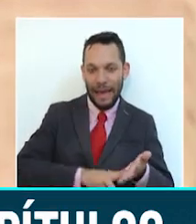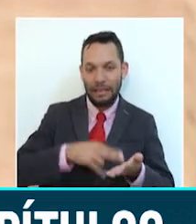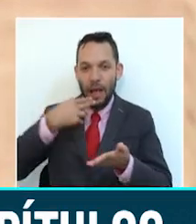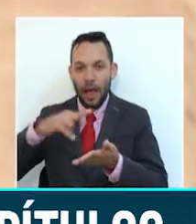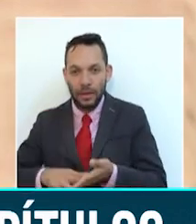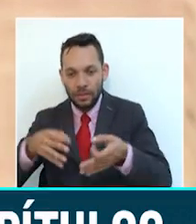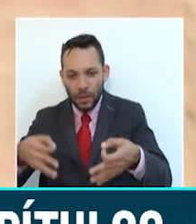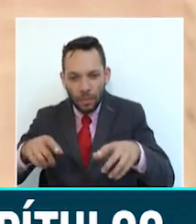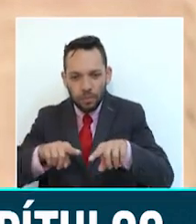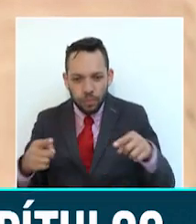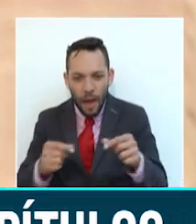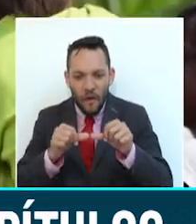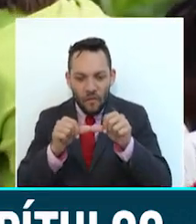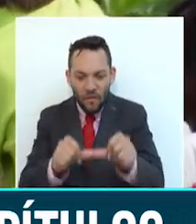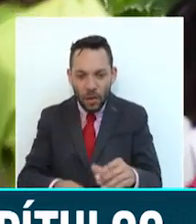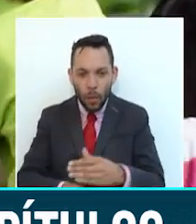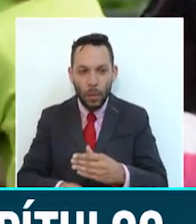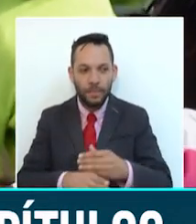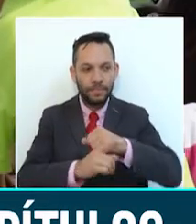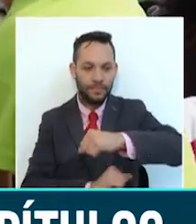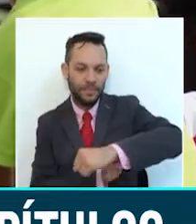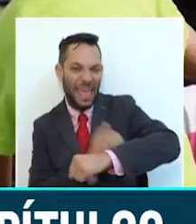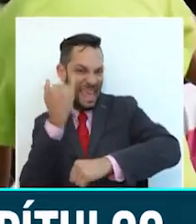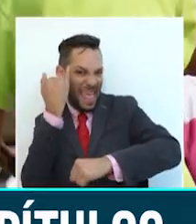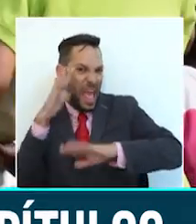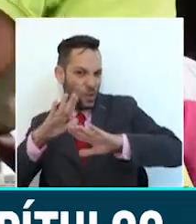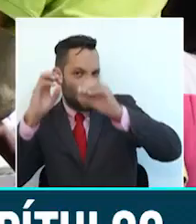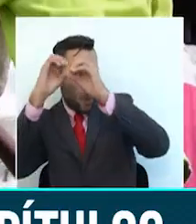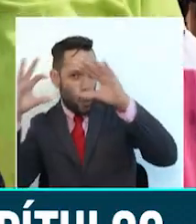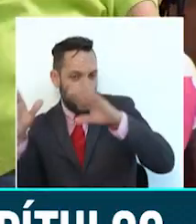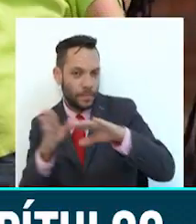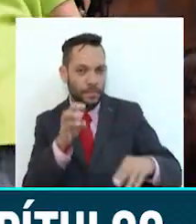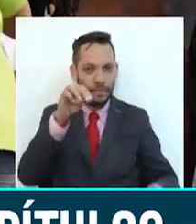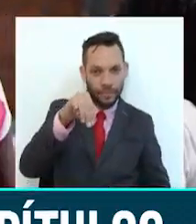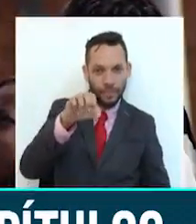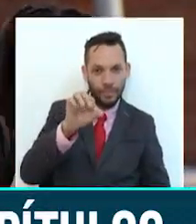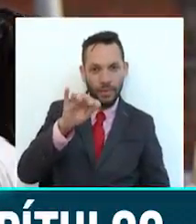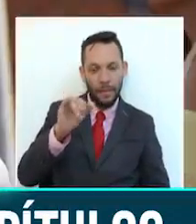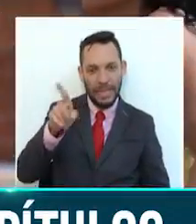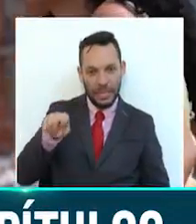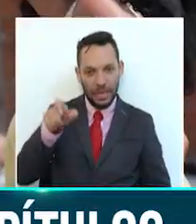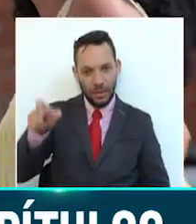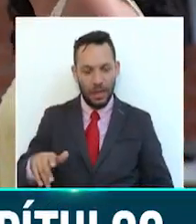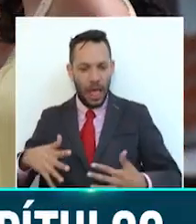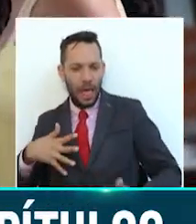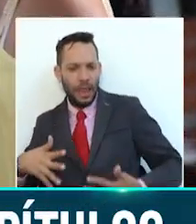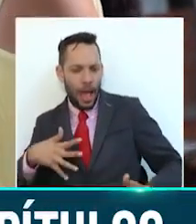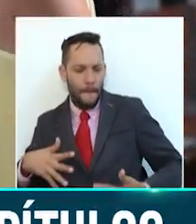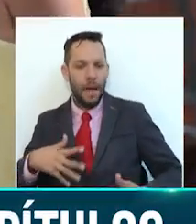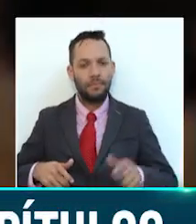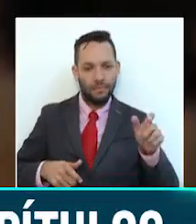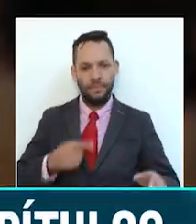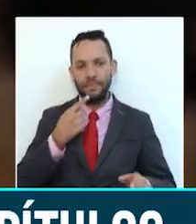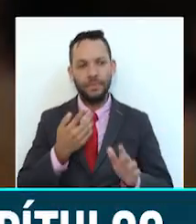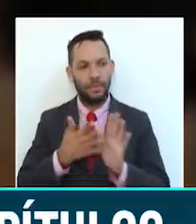asegura la continuidad en este sector. Matías Osa es uno de los actores que interpreta a Vladimir, uno de los protagonistas de la